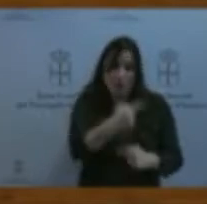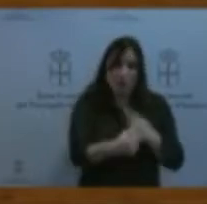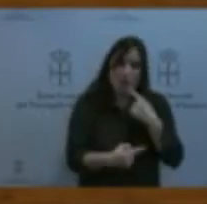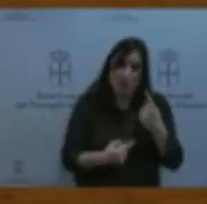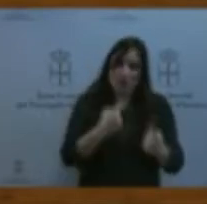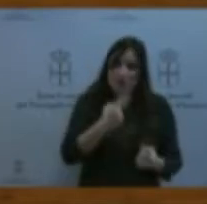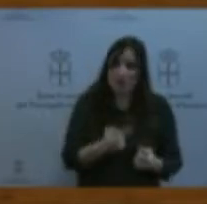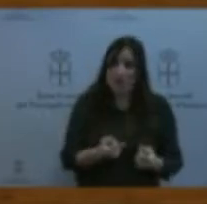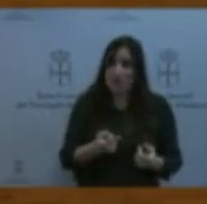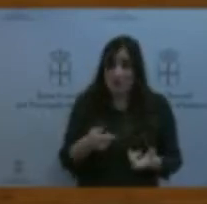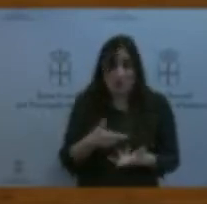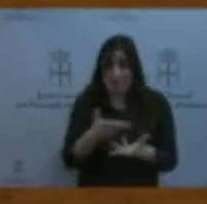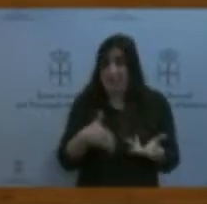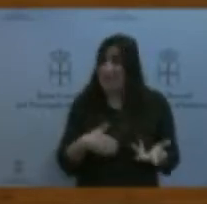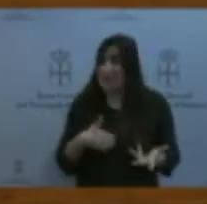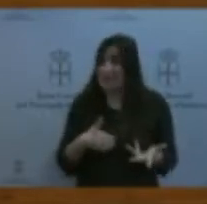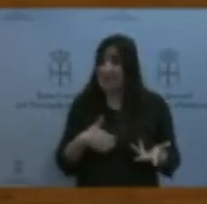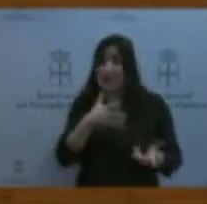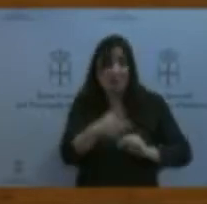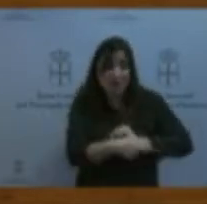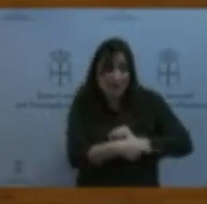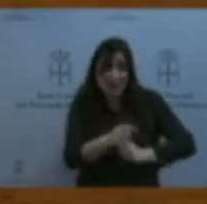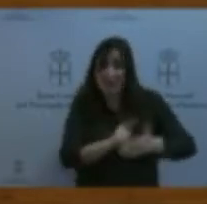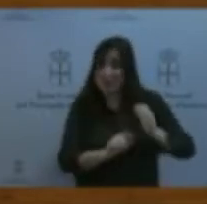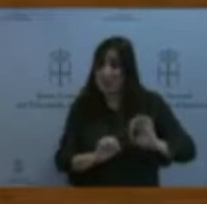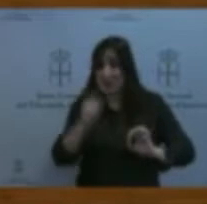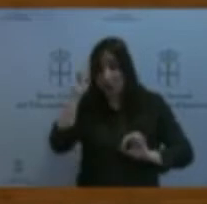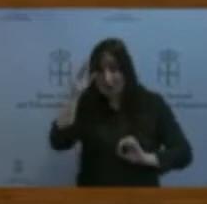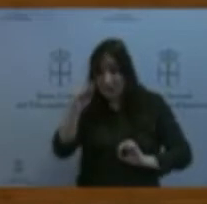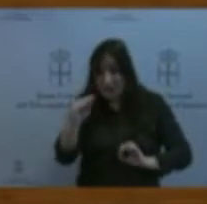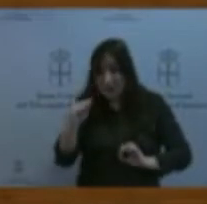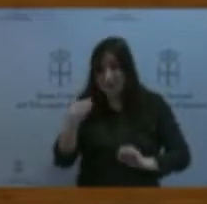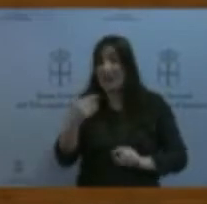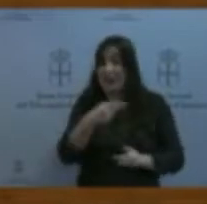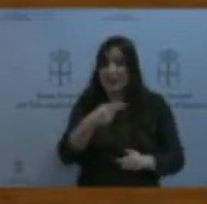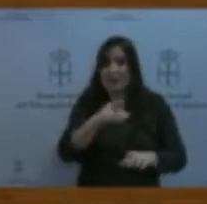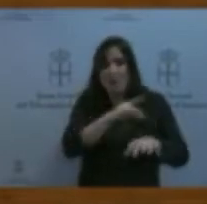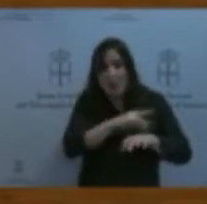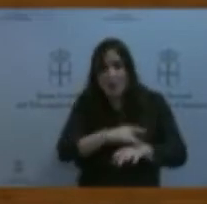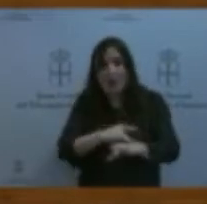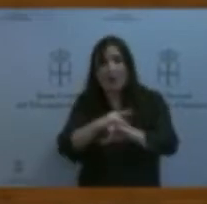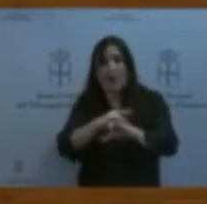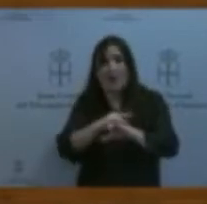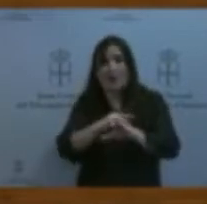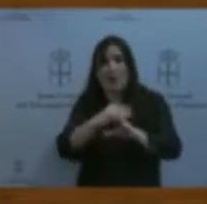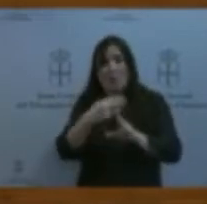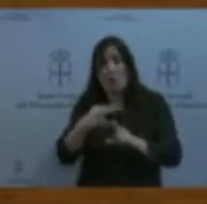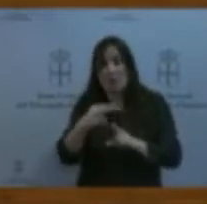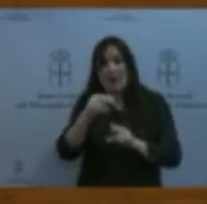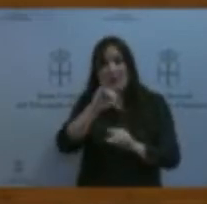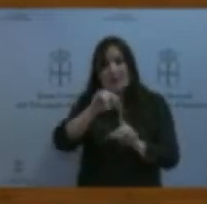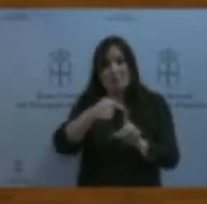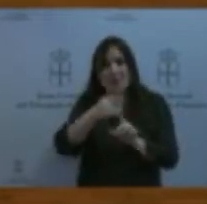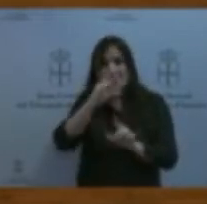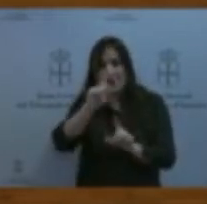estrategia de especialización inteligente que está marcando la política de I+D+I en Asturias la decidieron entre cuatro. Lo que